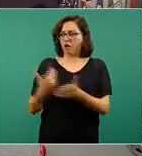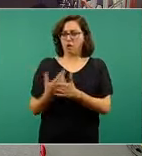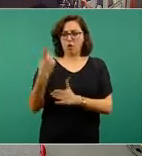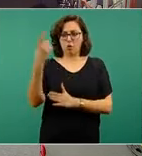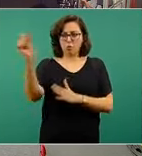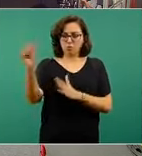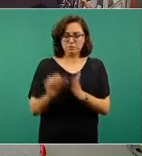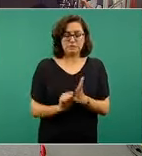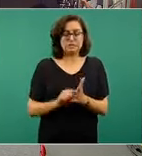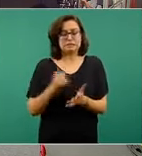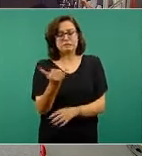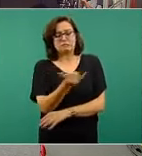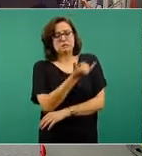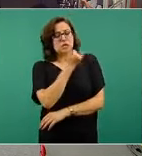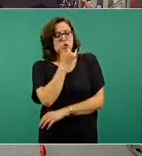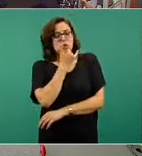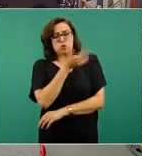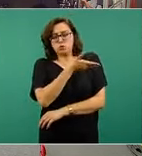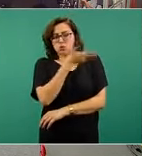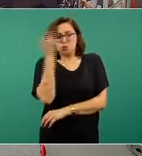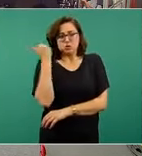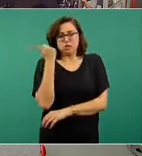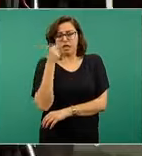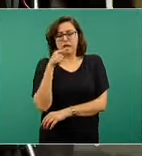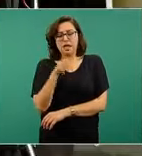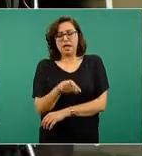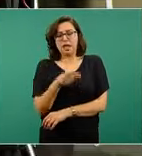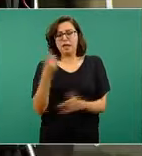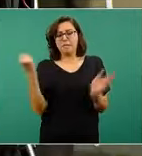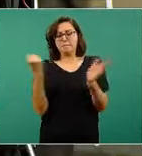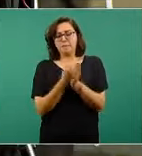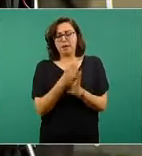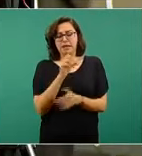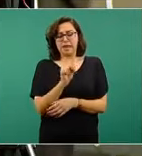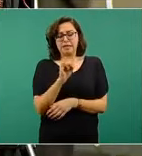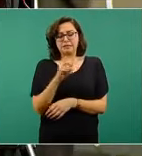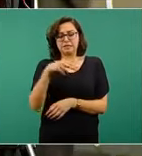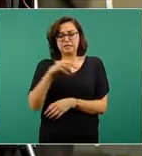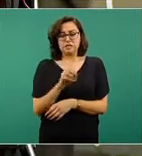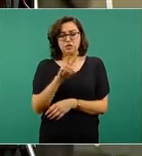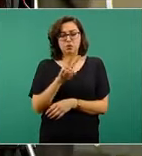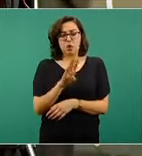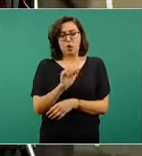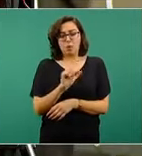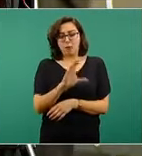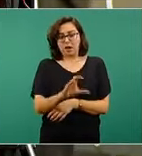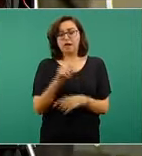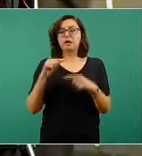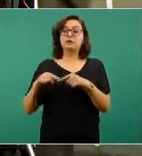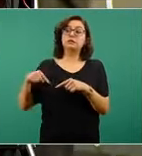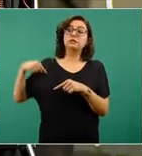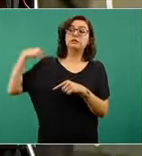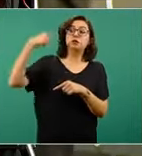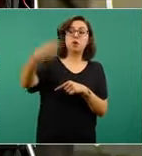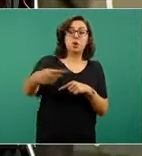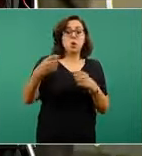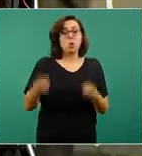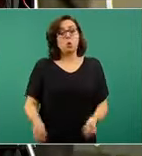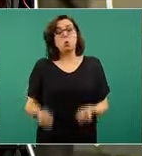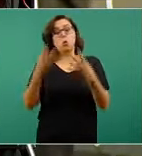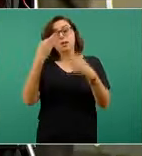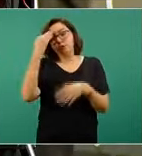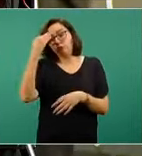mi tarea, perdón, pero desconozco cuál es la ventana de tiempo entre la primera dosis, o si me lo diría el doctor Alomía, entre la primera y la